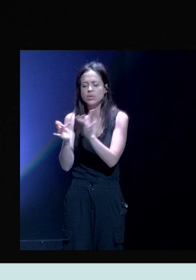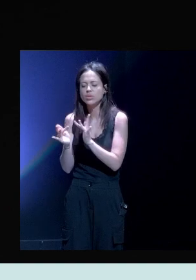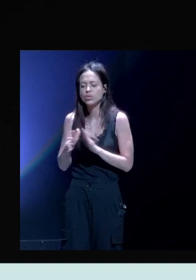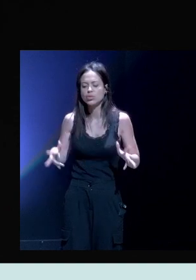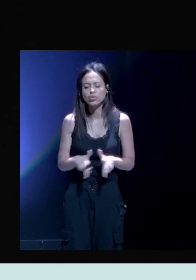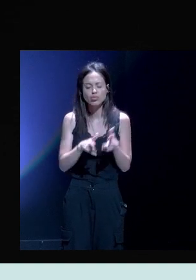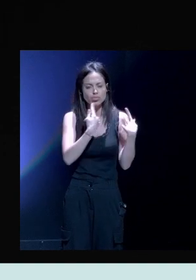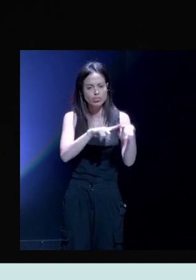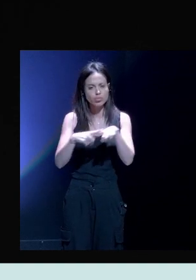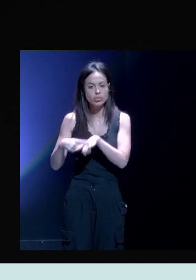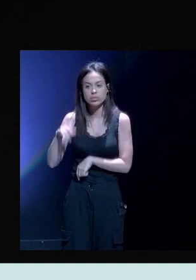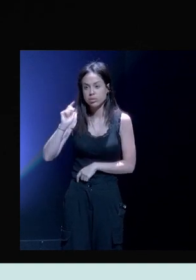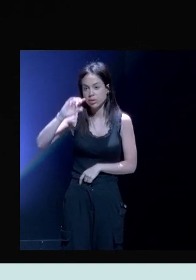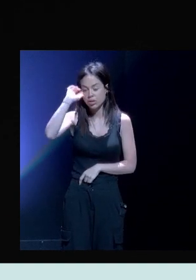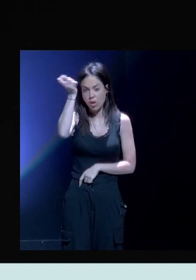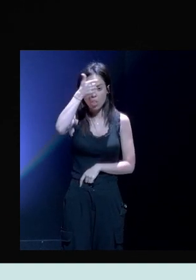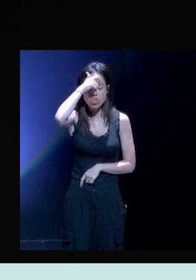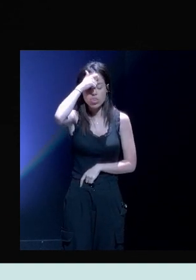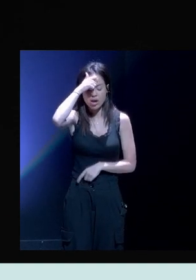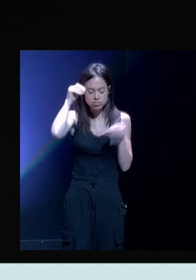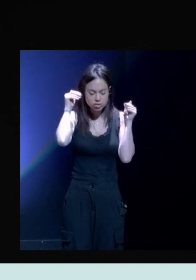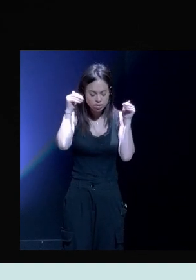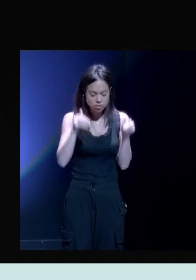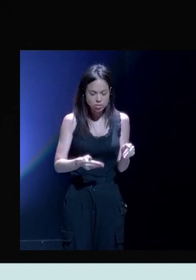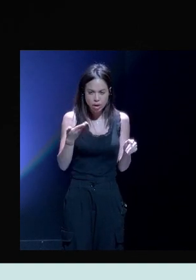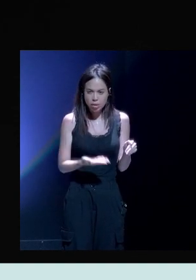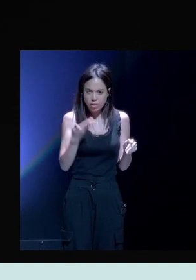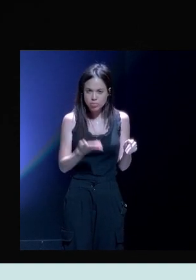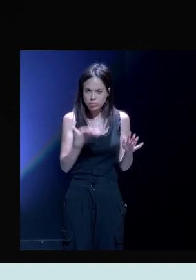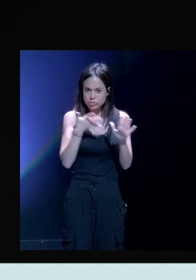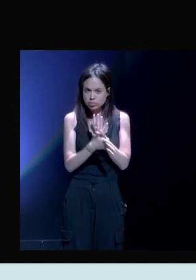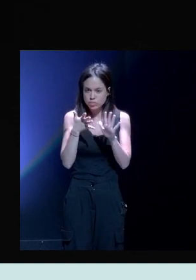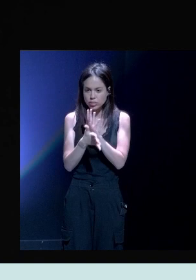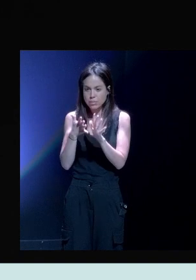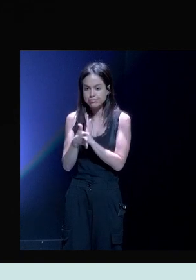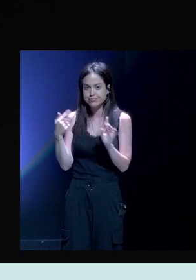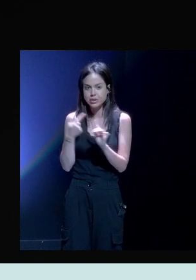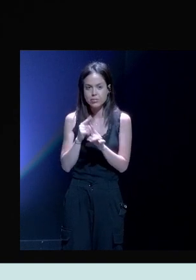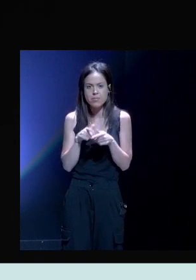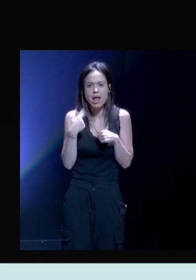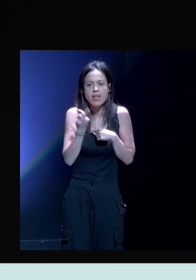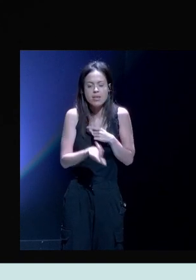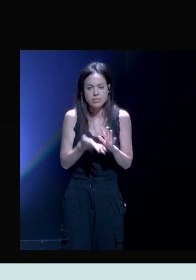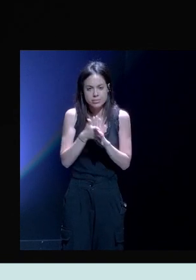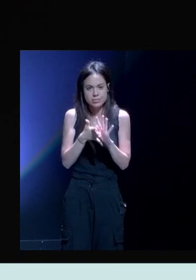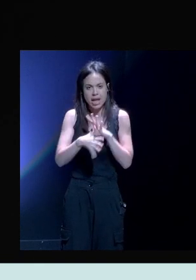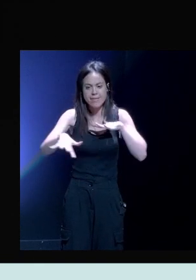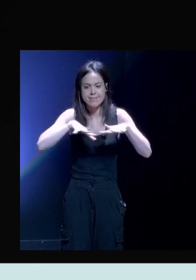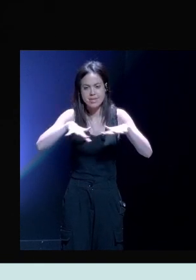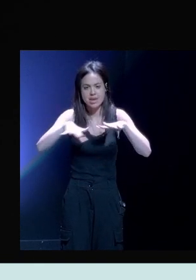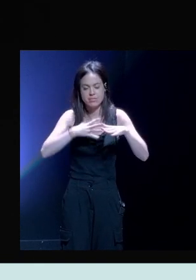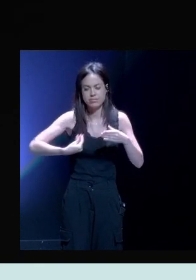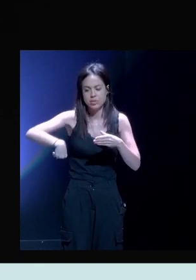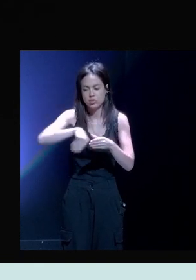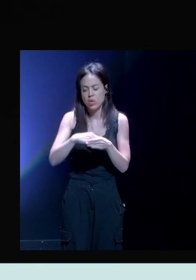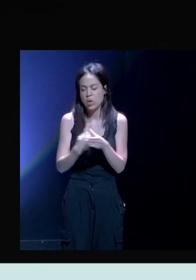el énfasis en los conceptos que, a su juicio, son centrales a la hora de explicar las dinámicas de exclusión e inclusión,